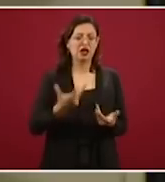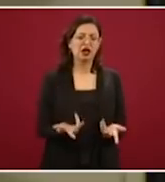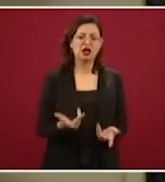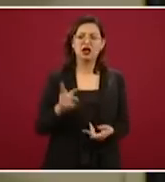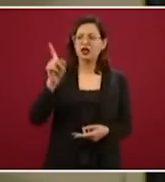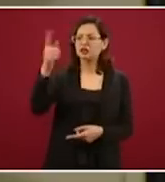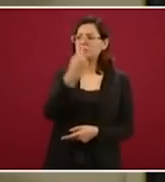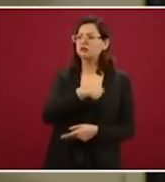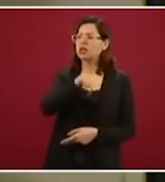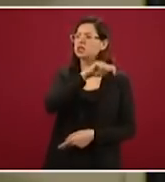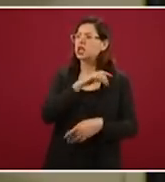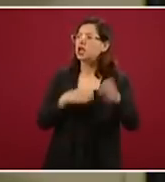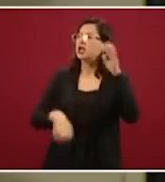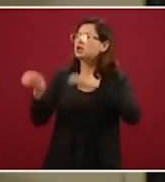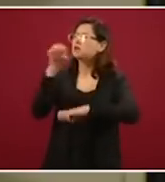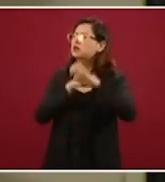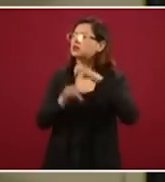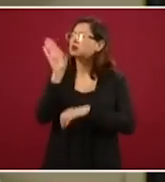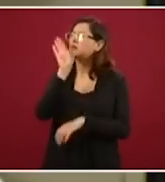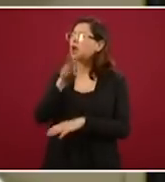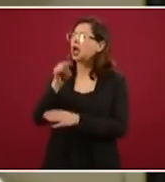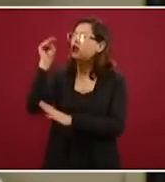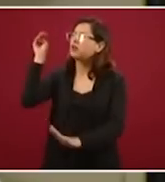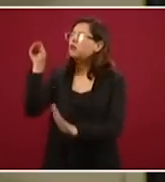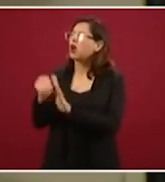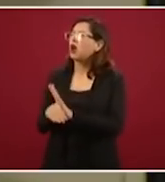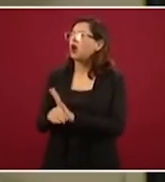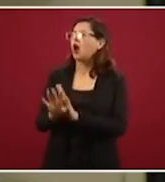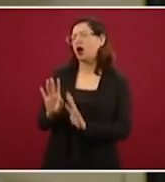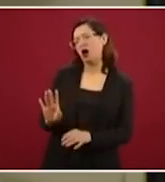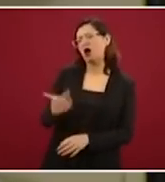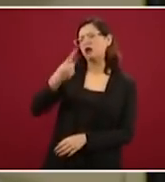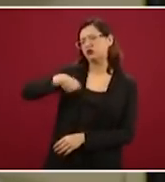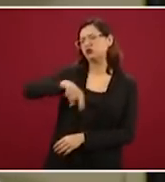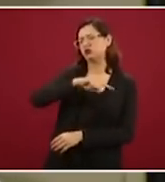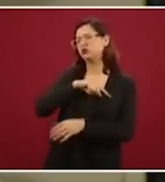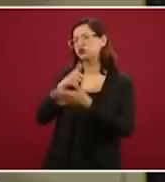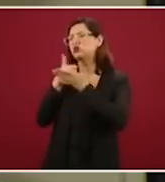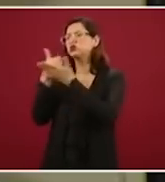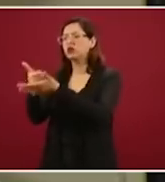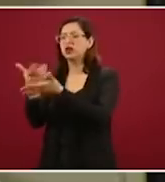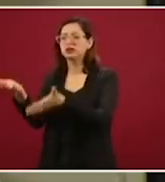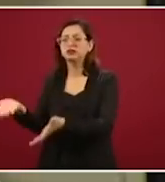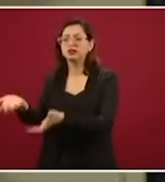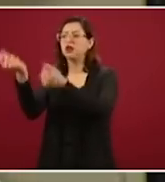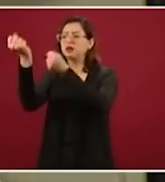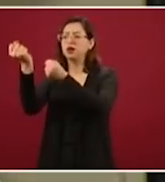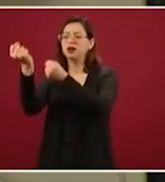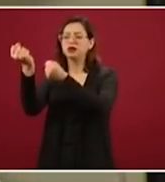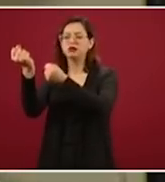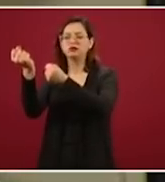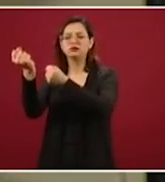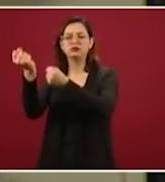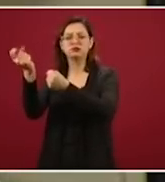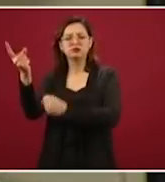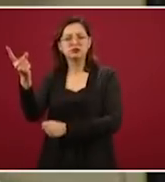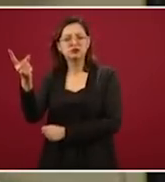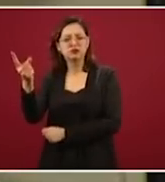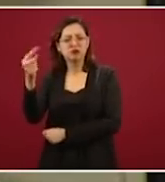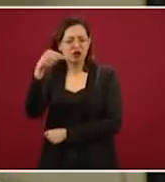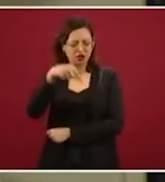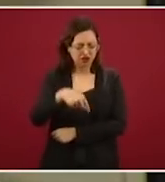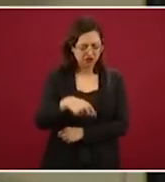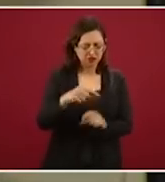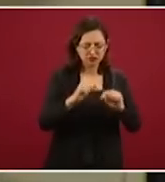en España, cuando aquí no pudieron rescatar a Mexicana de